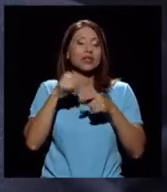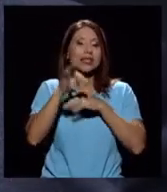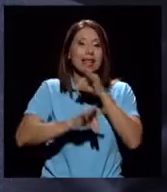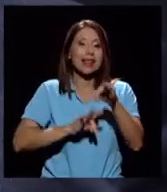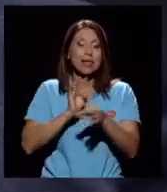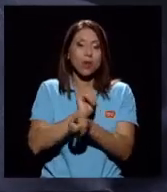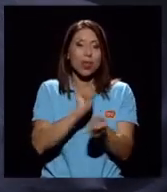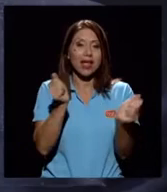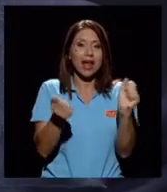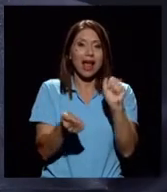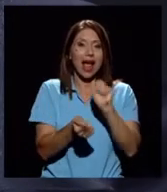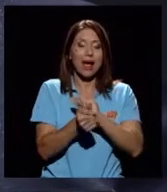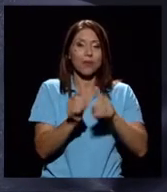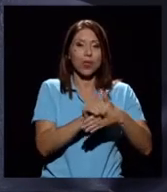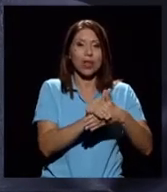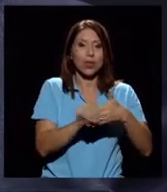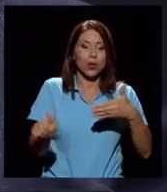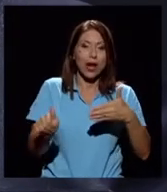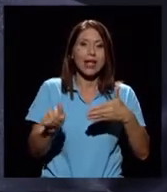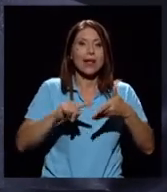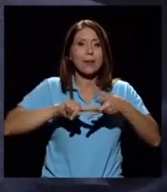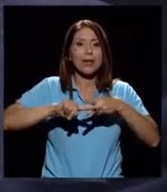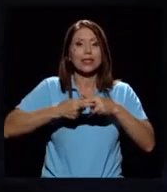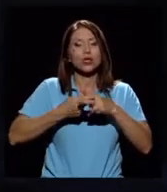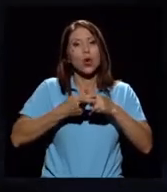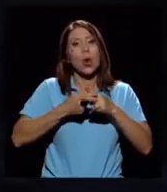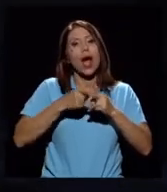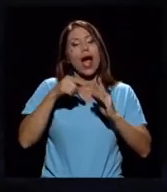alguna gente se puso muy contenta